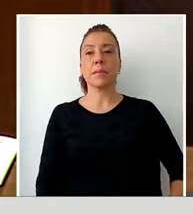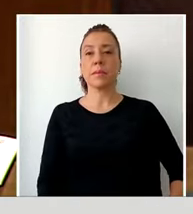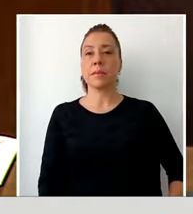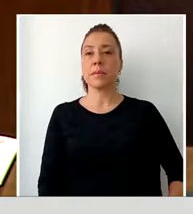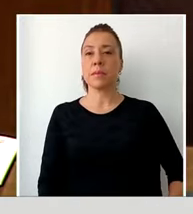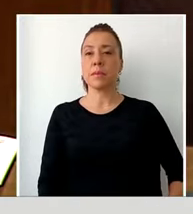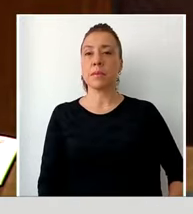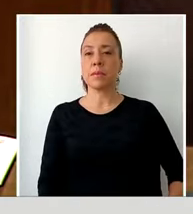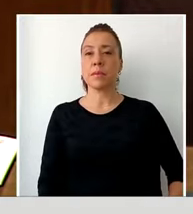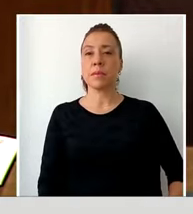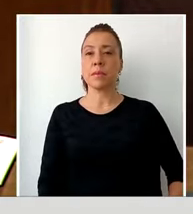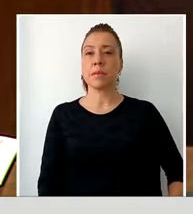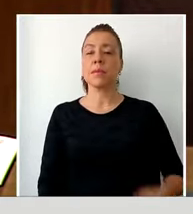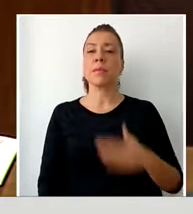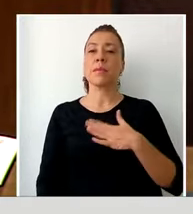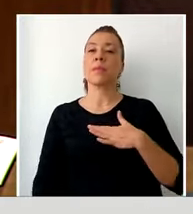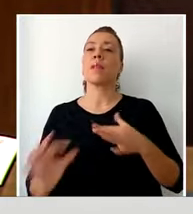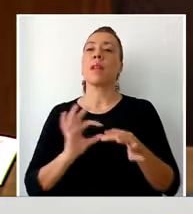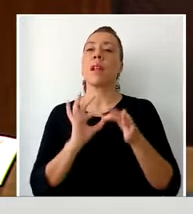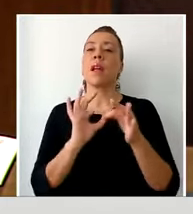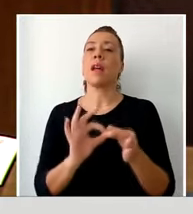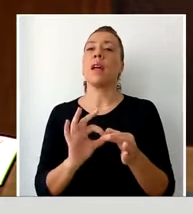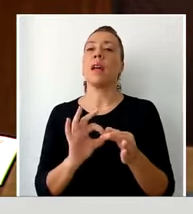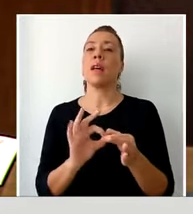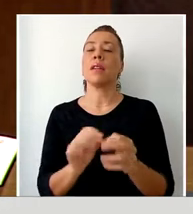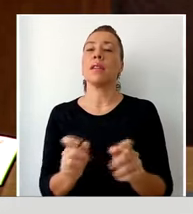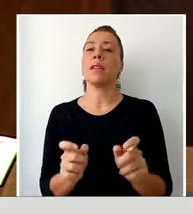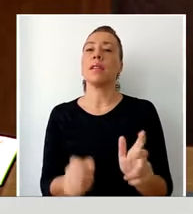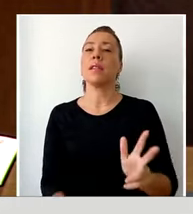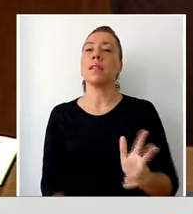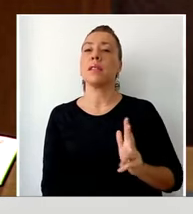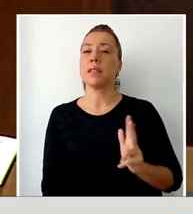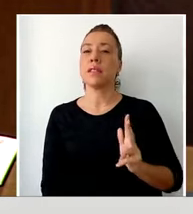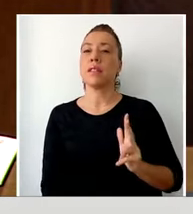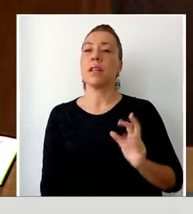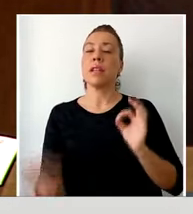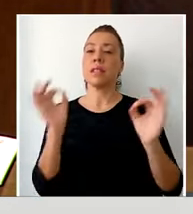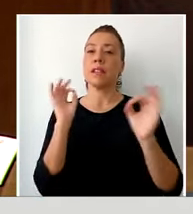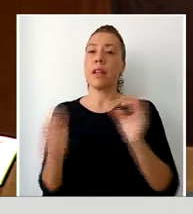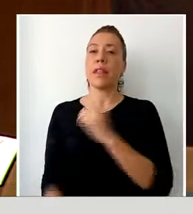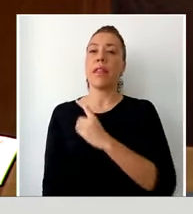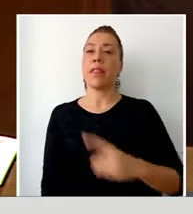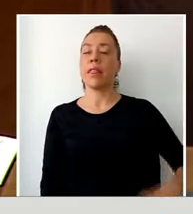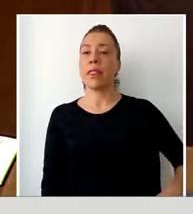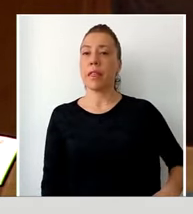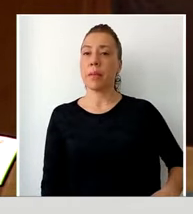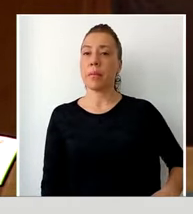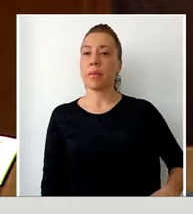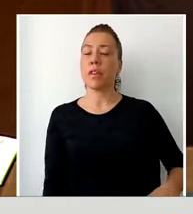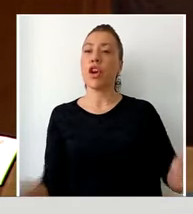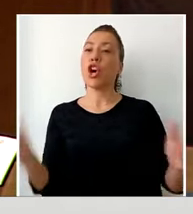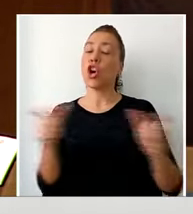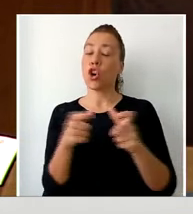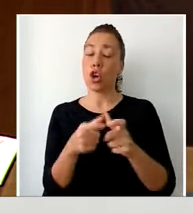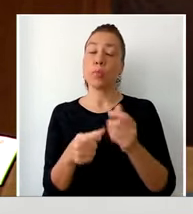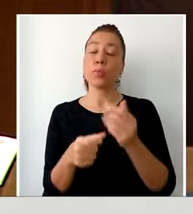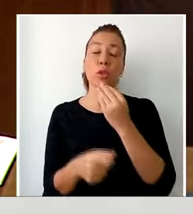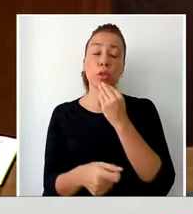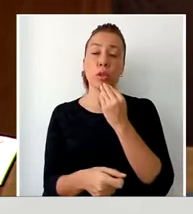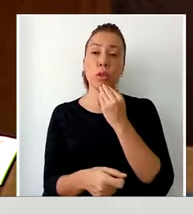agradecer a los señores y señoras diputadas que en la comisión también nos